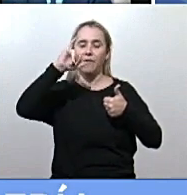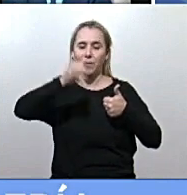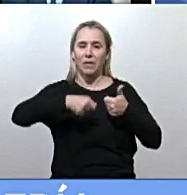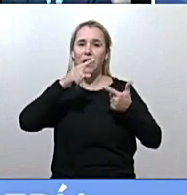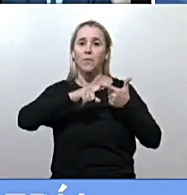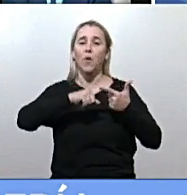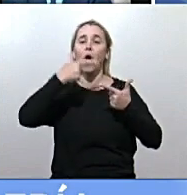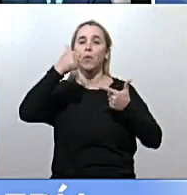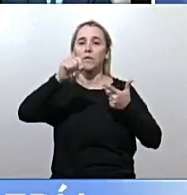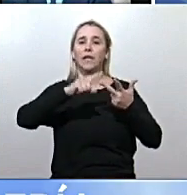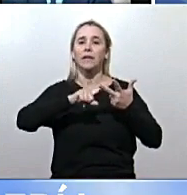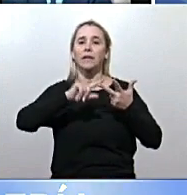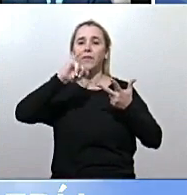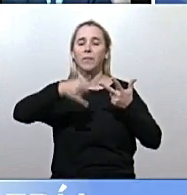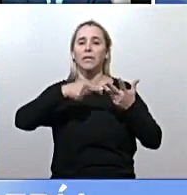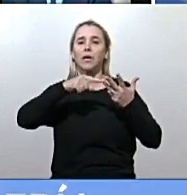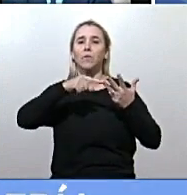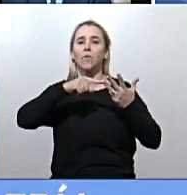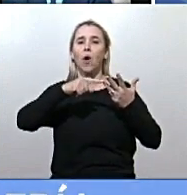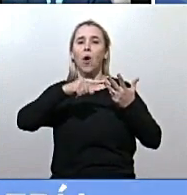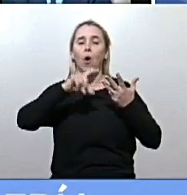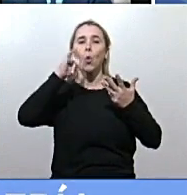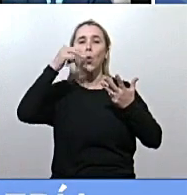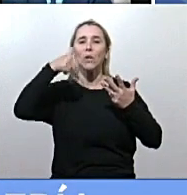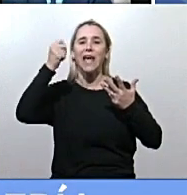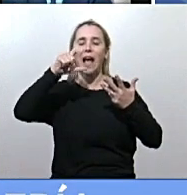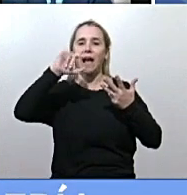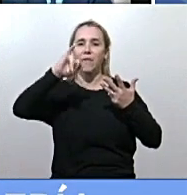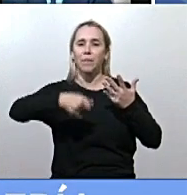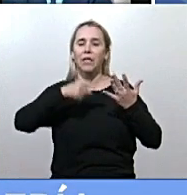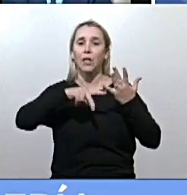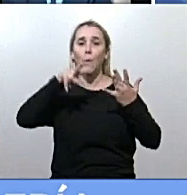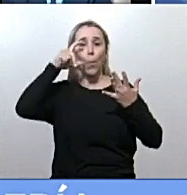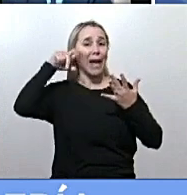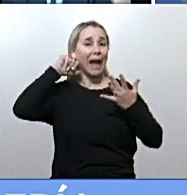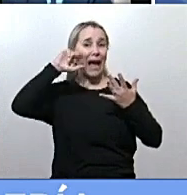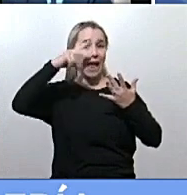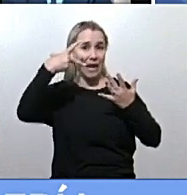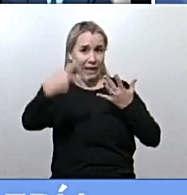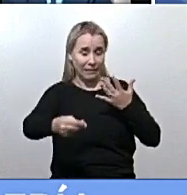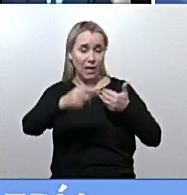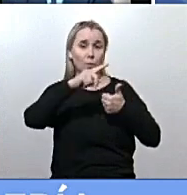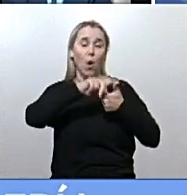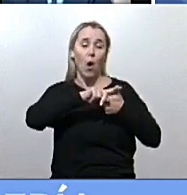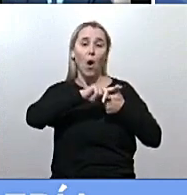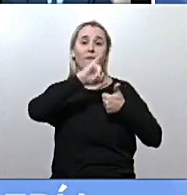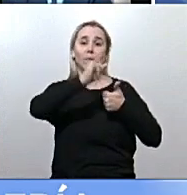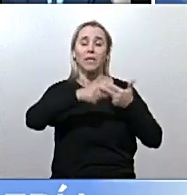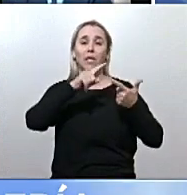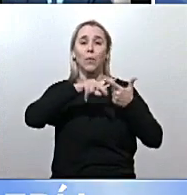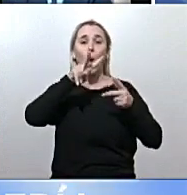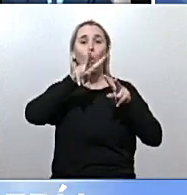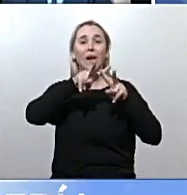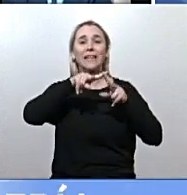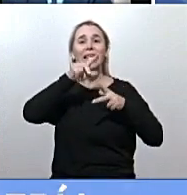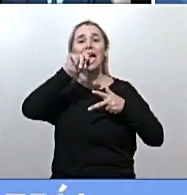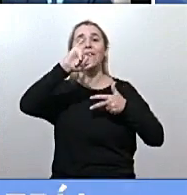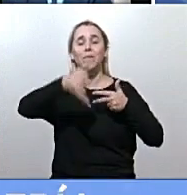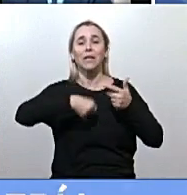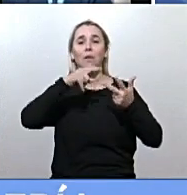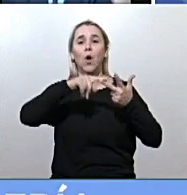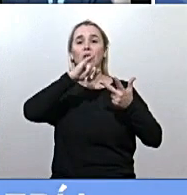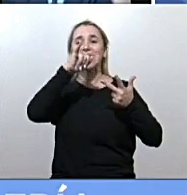Tayana, afirmativo. Tapia, afirmativo. Uñac, afirmativo. Vega, negativo. Berazay, afirmativo. Bletigny, afirmativo.